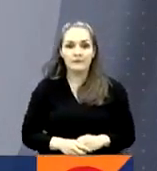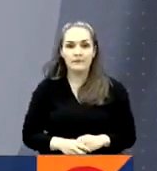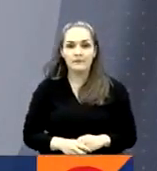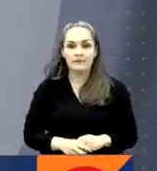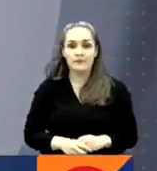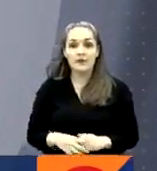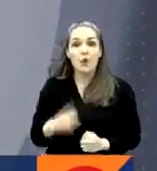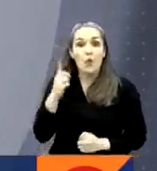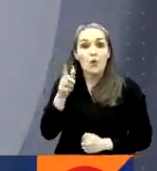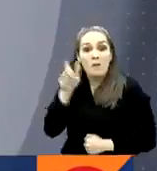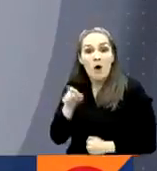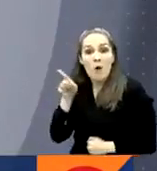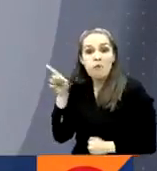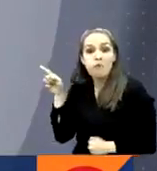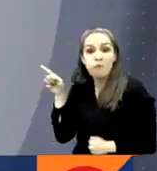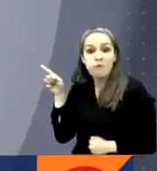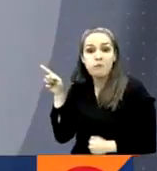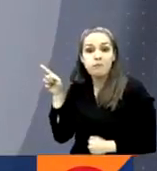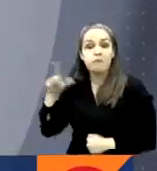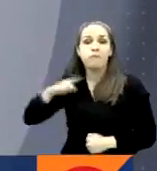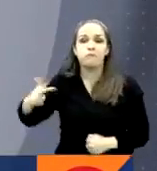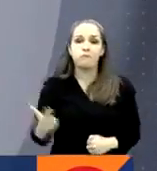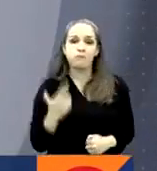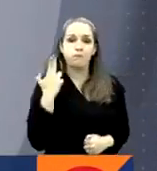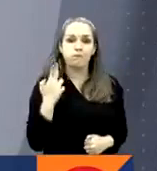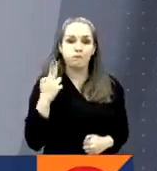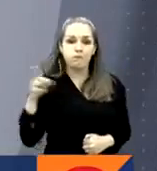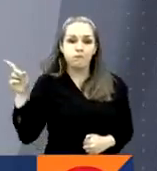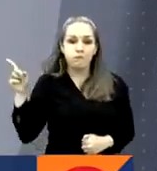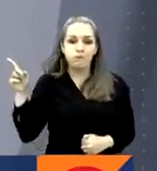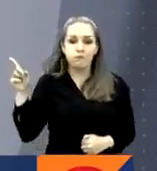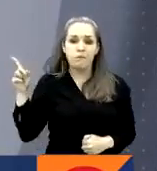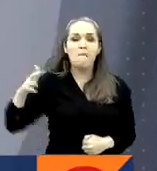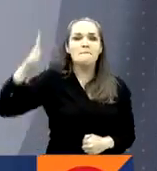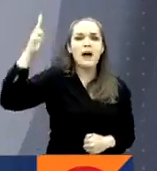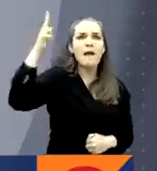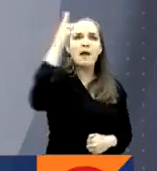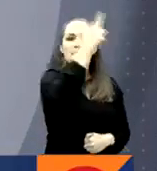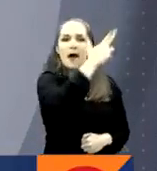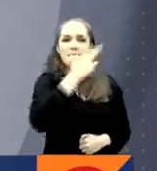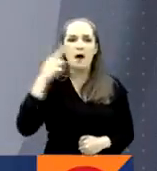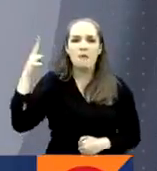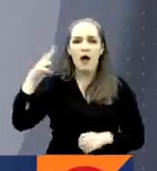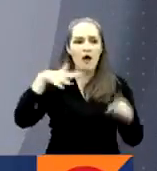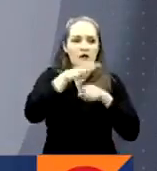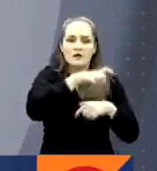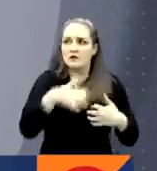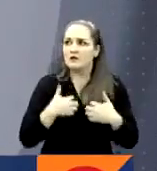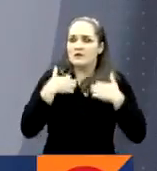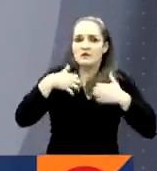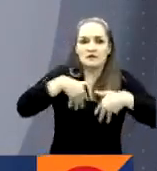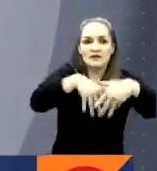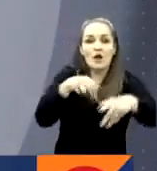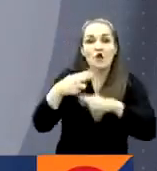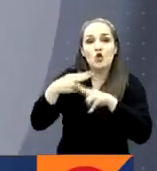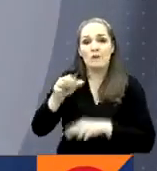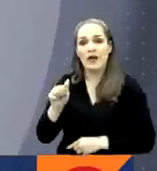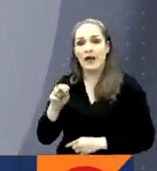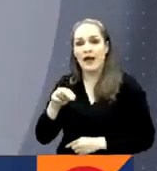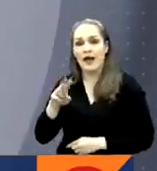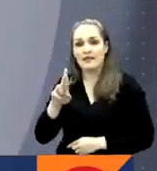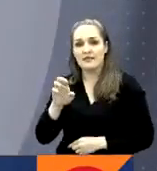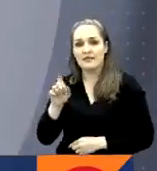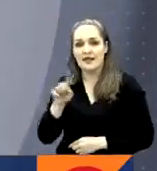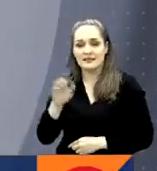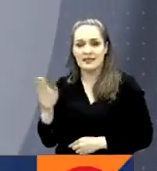Uno de ellos quedó grabado con el arma de fuego en sus manos, disparó e intimidó a los manifestantes. Fue identificado como Andrés Escobar, un